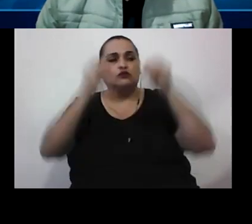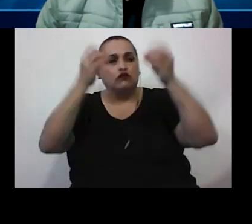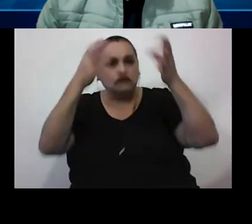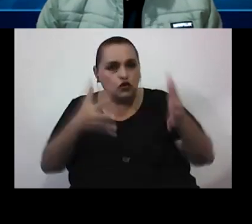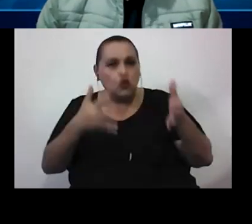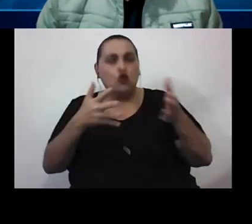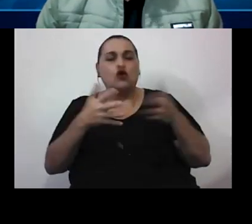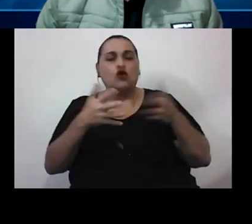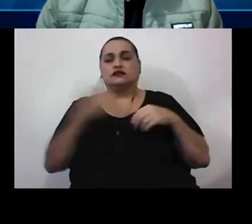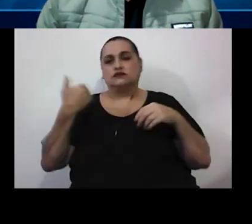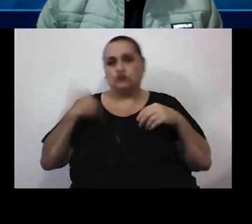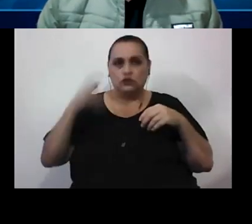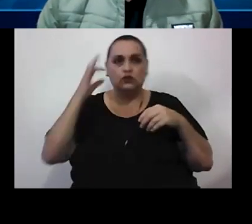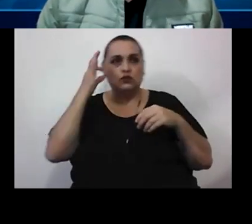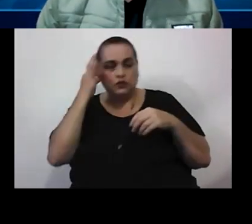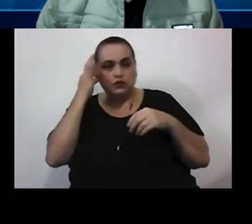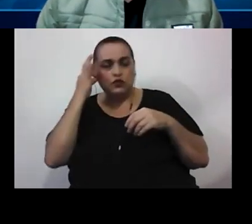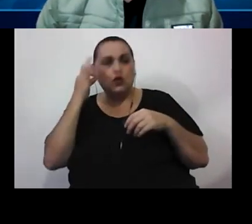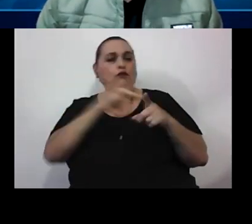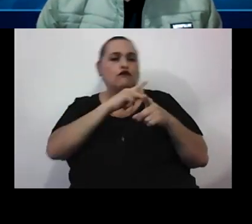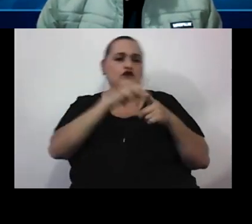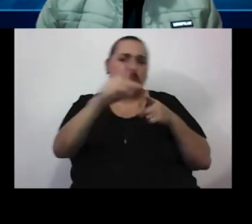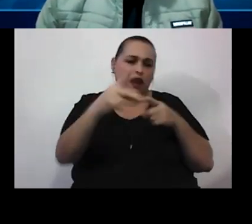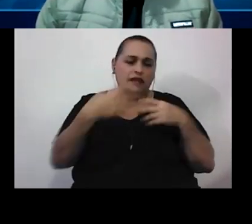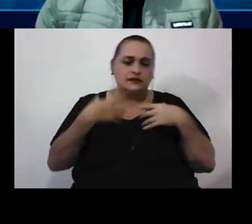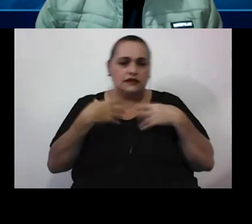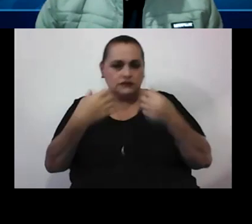los docentes, los profesionales de la salud,